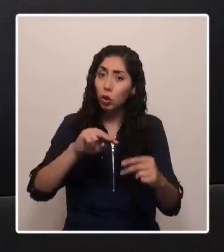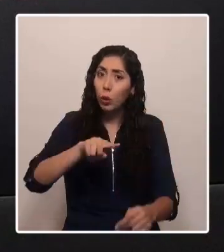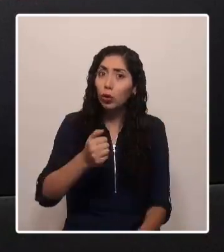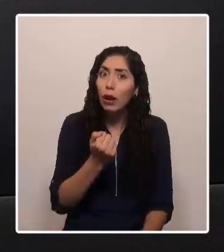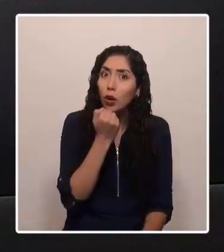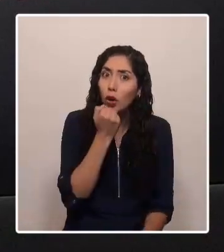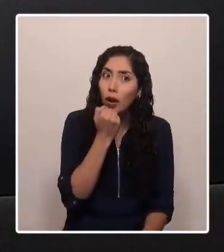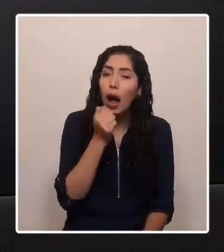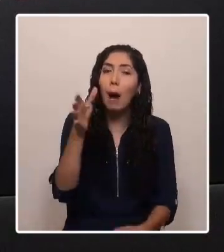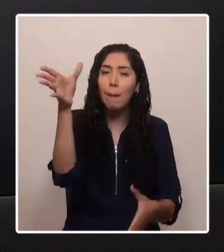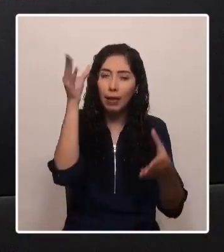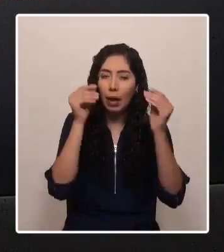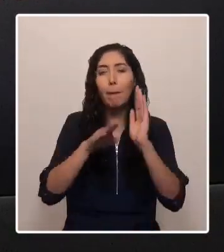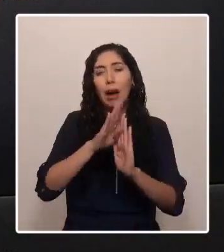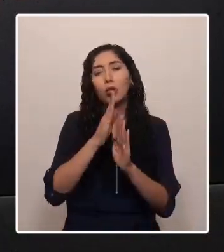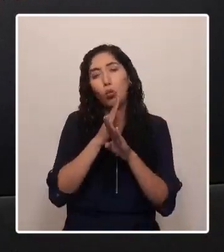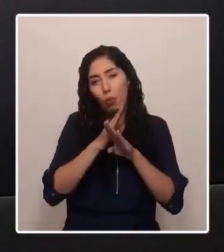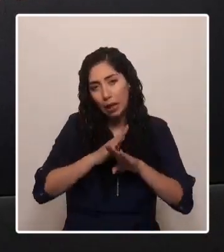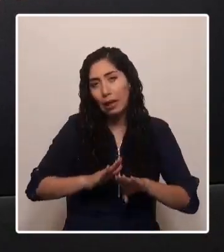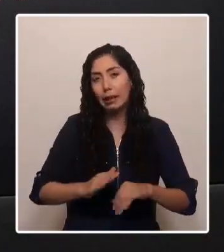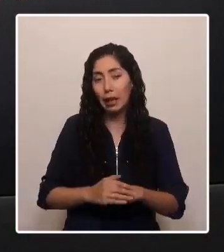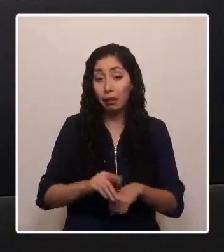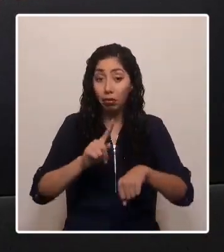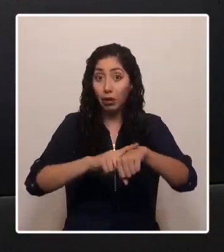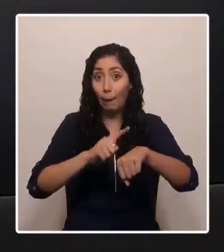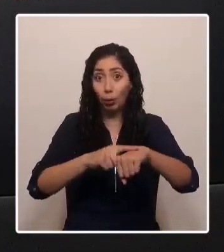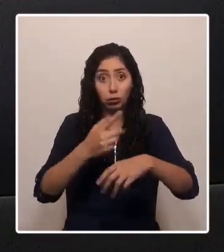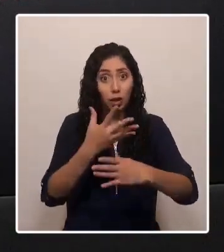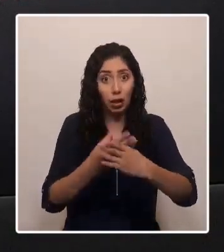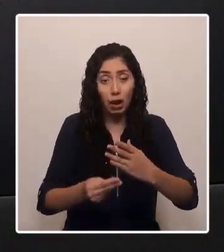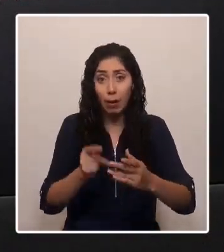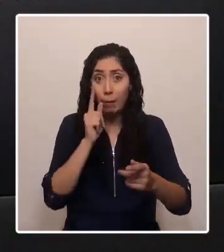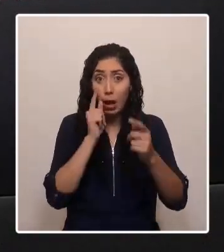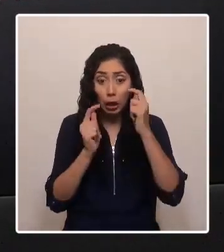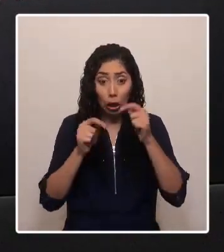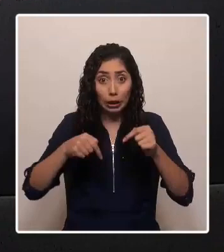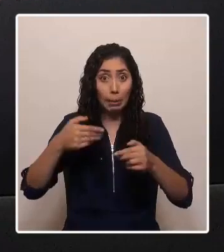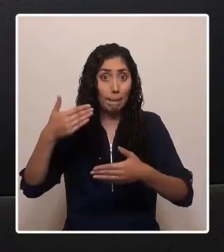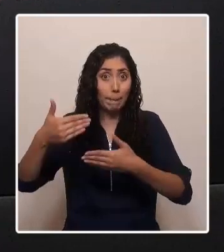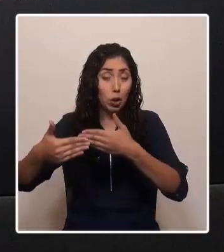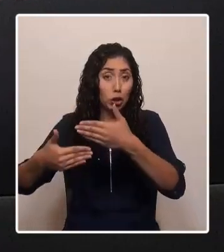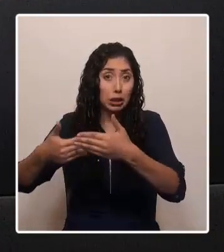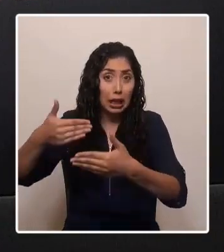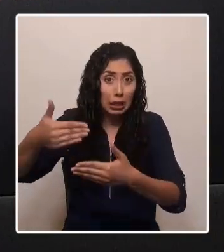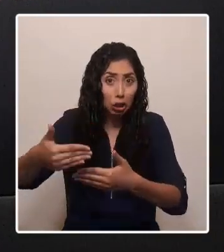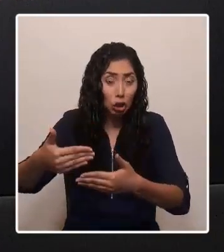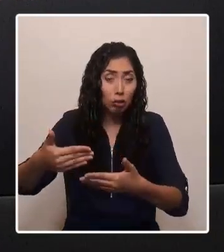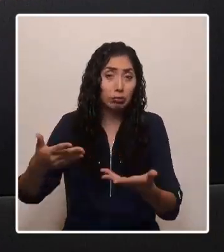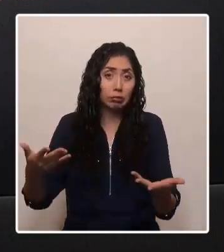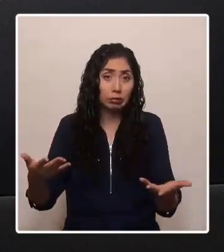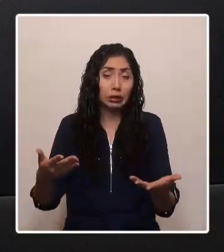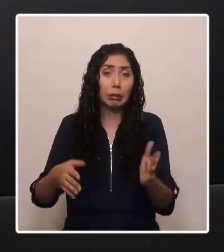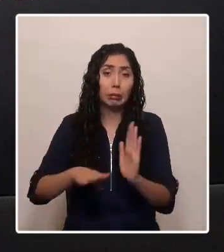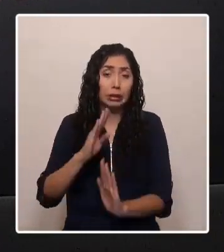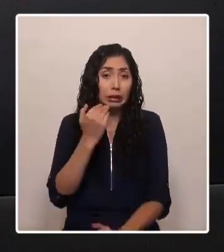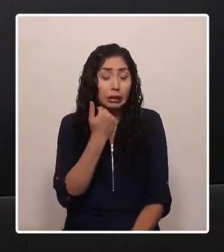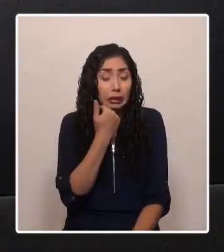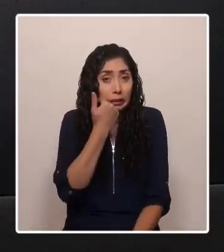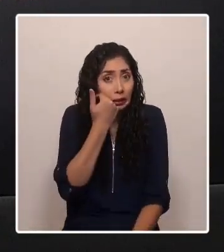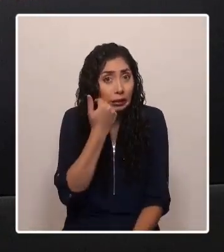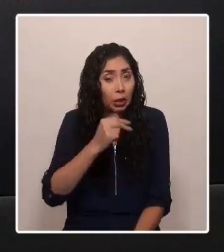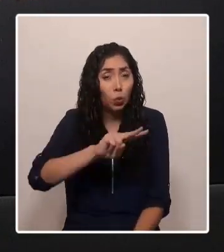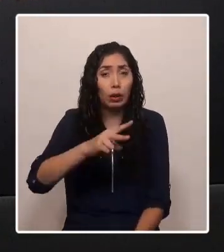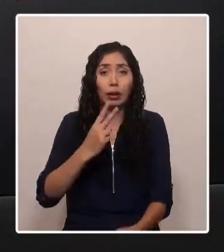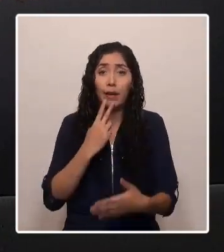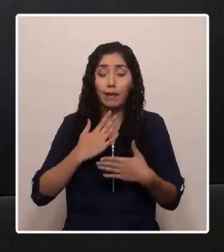humildes. Se nos acaba el tiempo y corremos el riesgo que este proceso pase a la historia como uno de los más bochornosos de nuestra vida